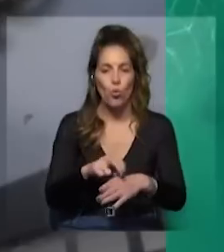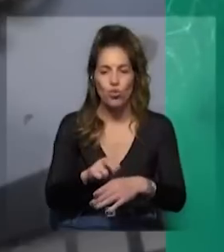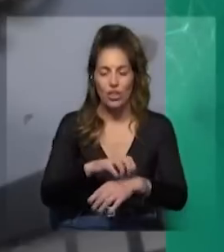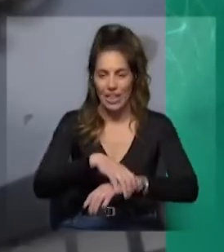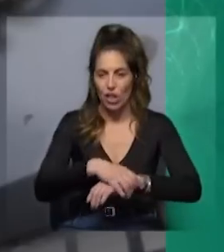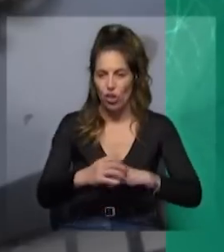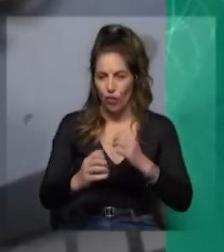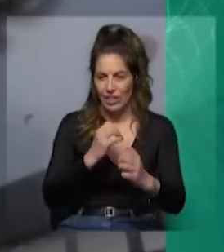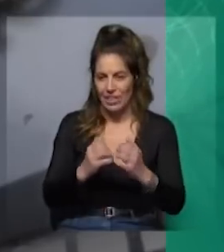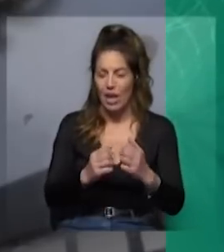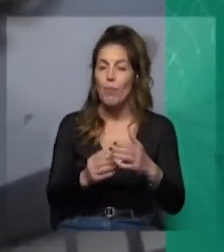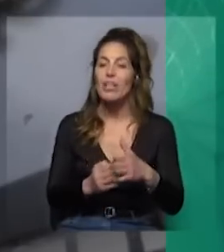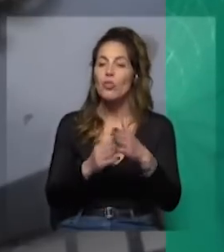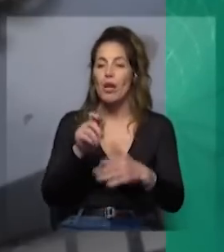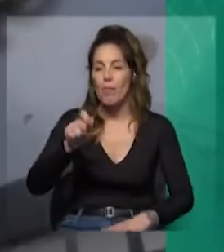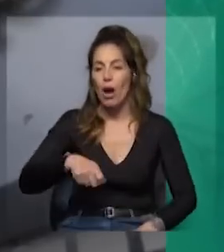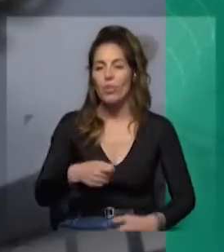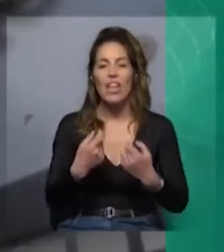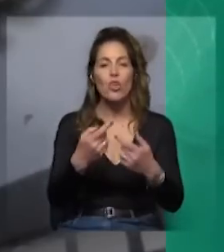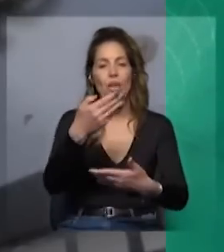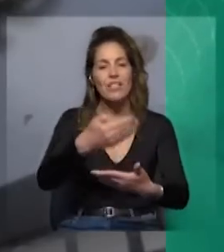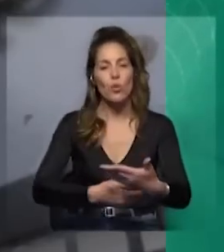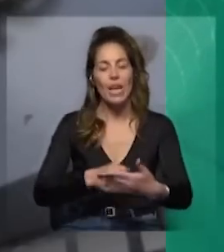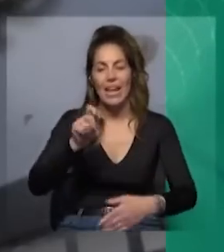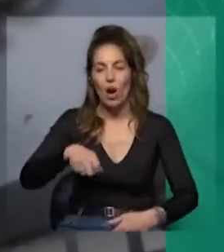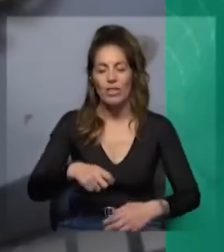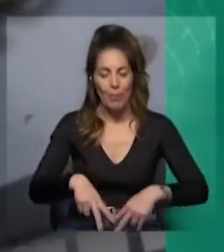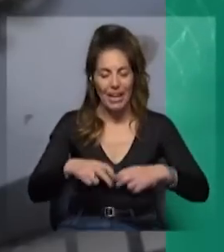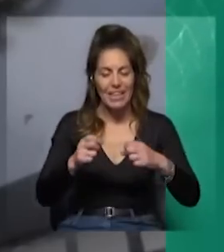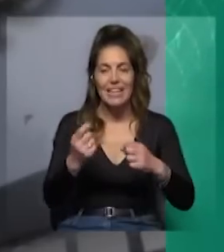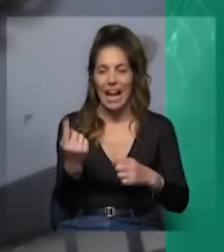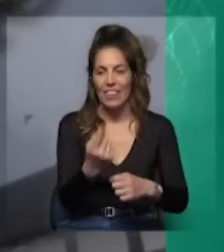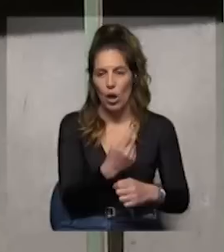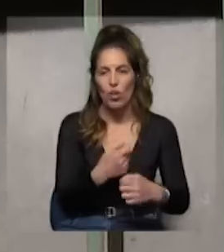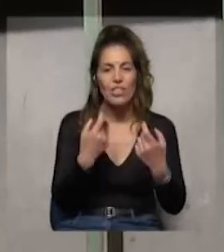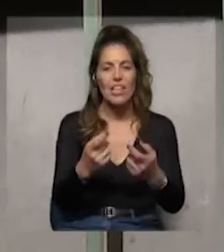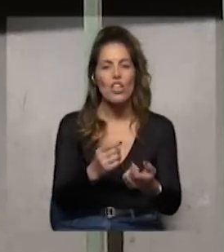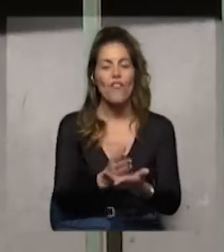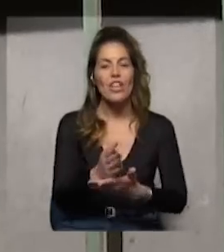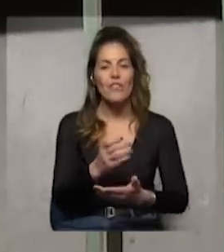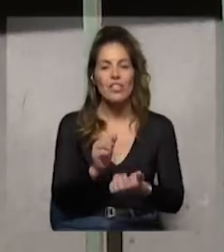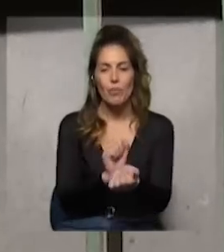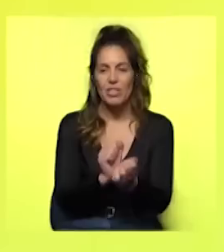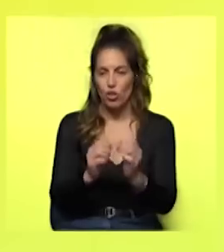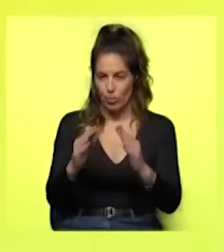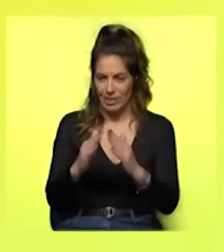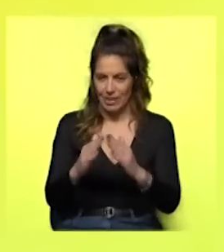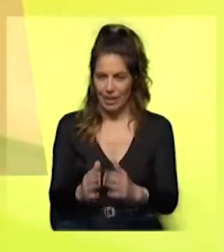este motivo la suprema corte de justicia envió una circular a jueces para que analicen los casos en los que se dio el beneficio de